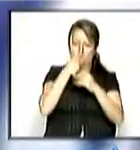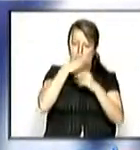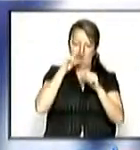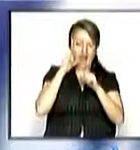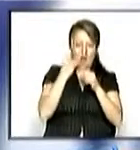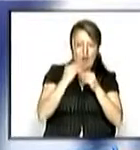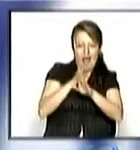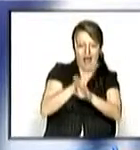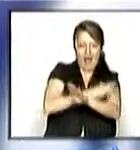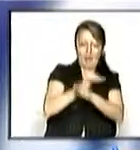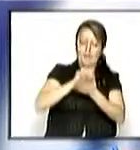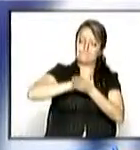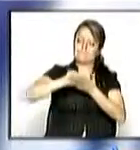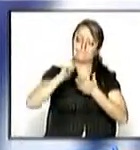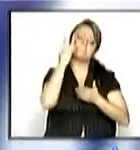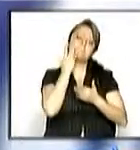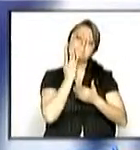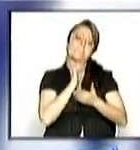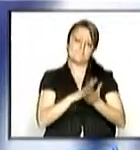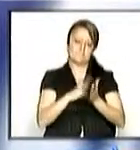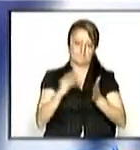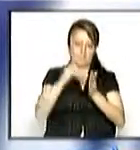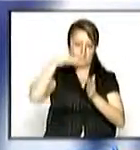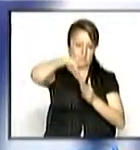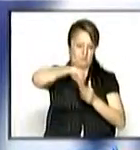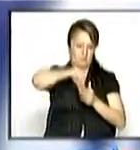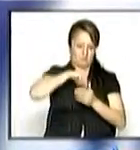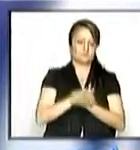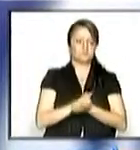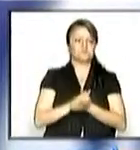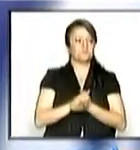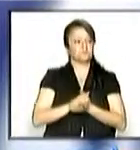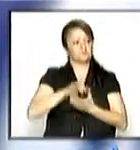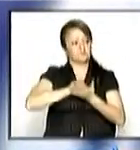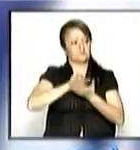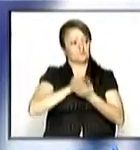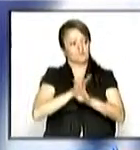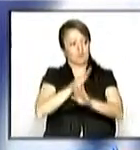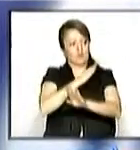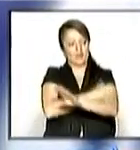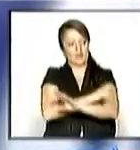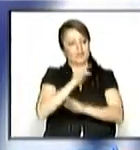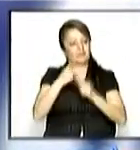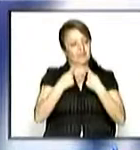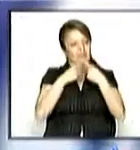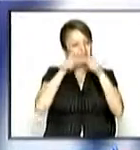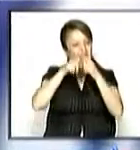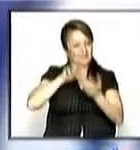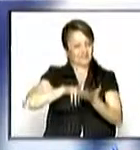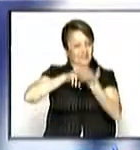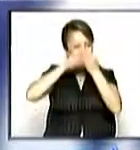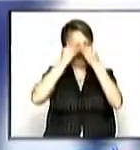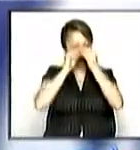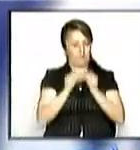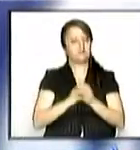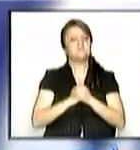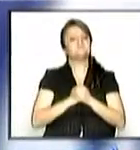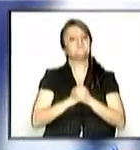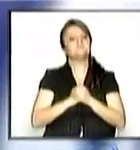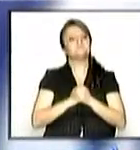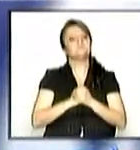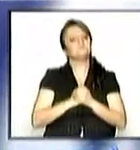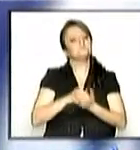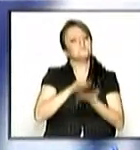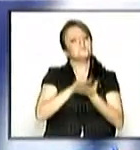radiografía, y ya vamos a rehabilitar esa zona. Esa zona de déntula se puede rehabilitar de muchísimas maneras. Podríamos